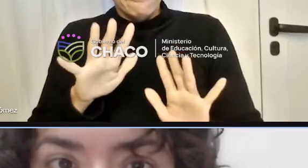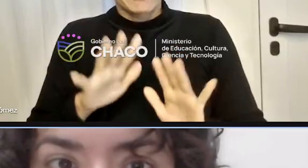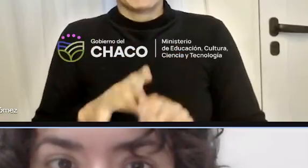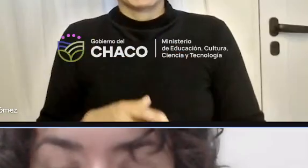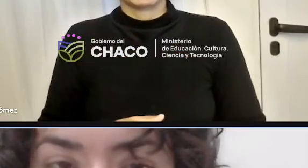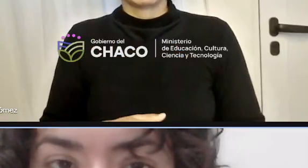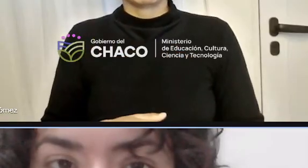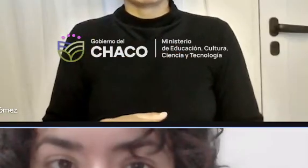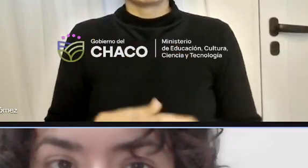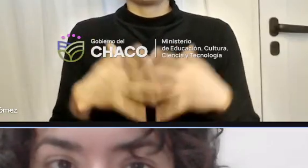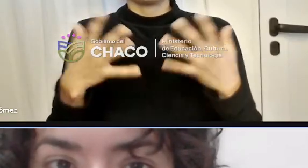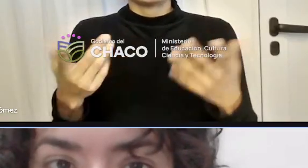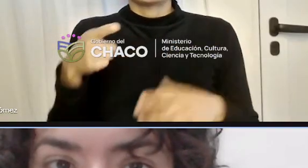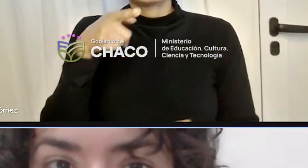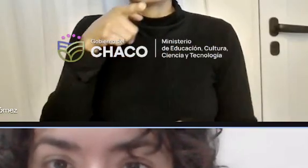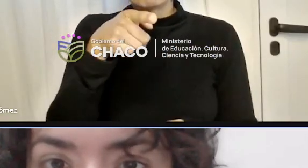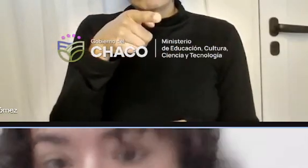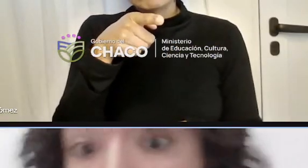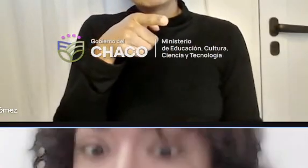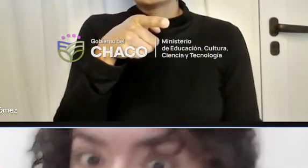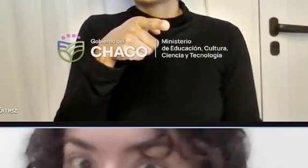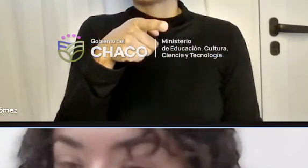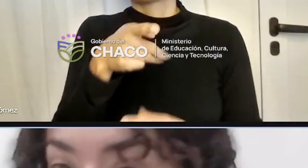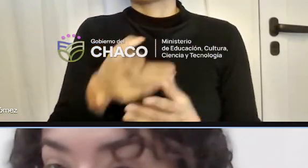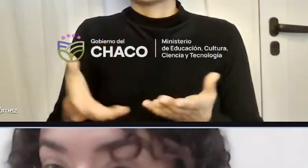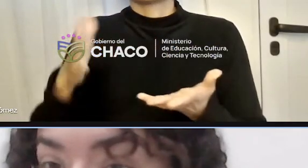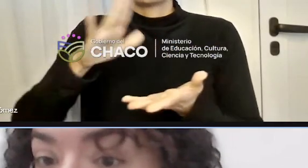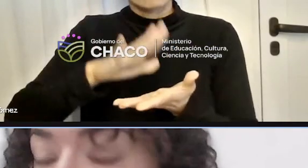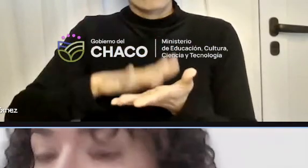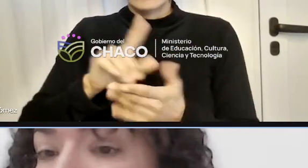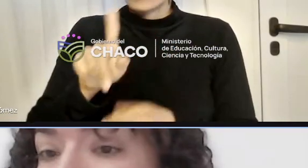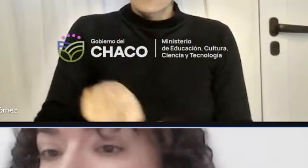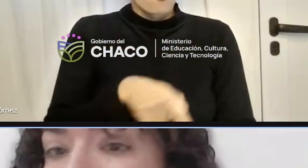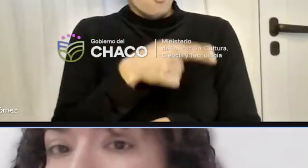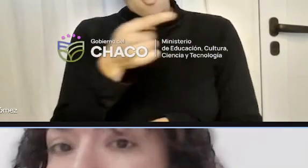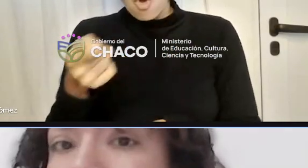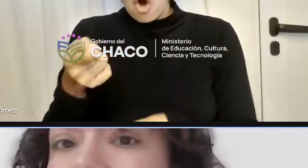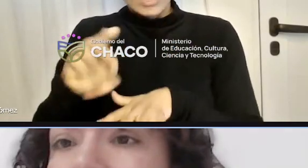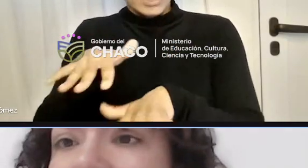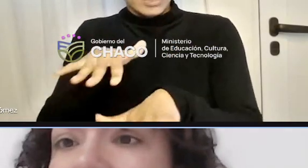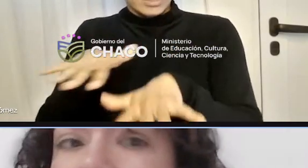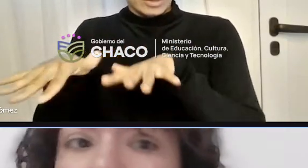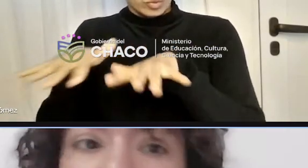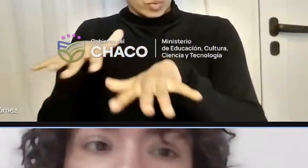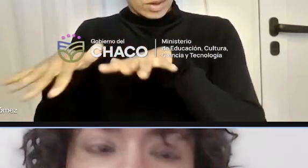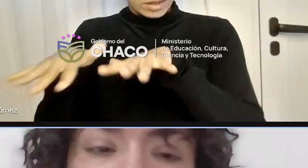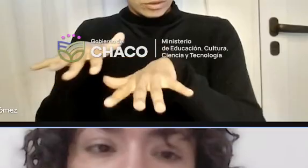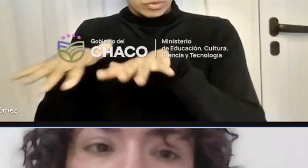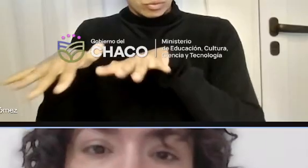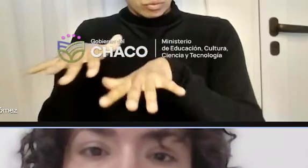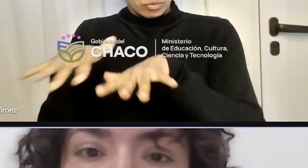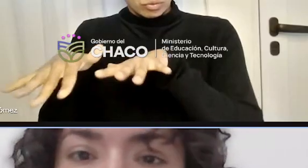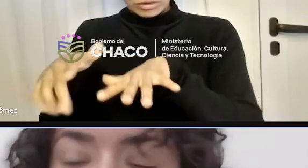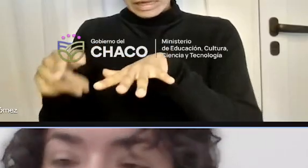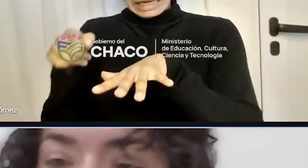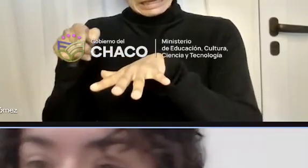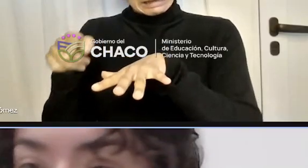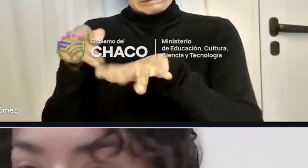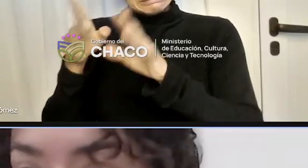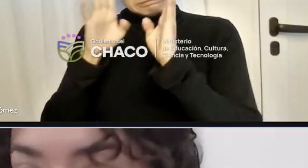que refiere a otra situación que por ahí es donde más tenemos que trabajar con